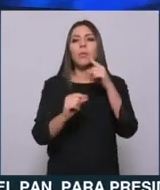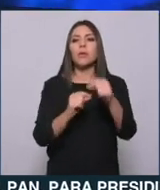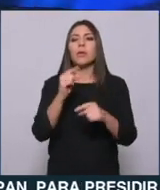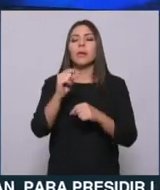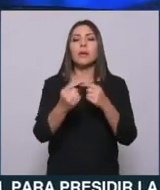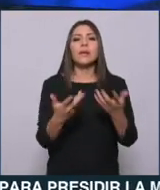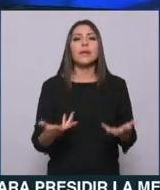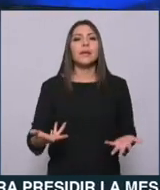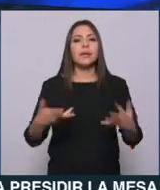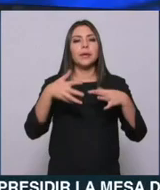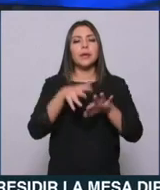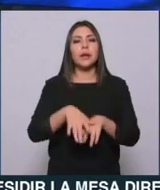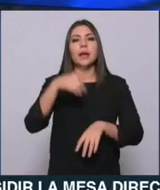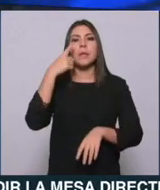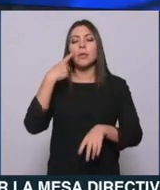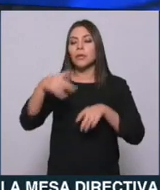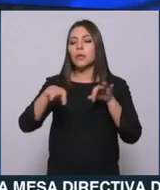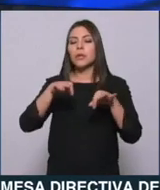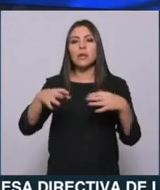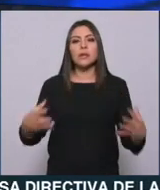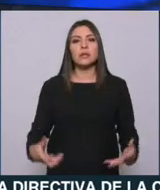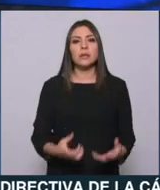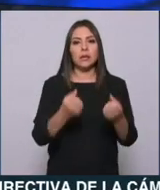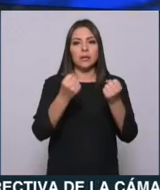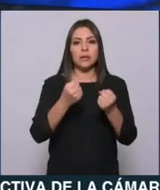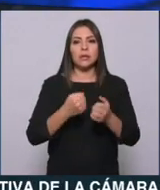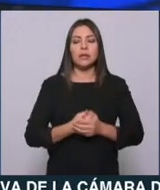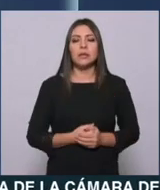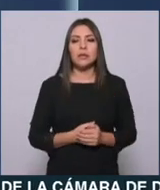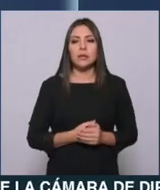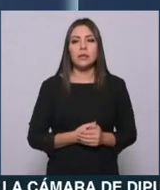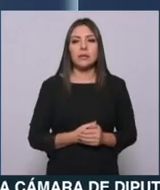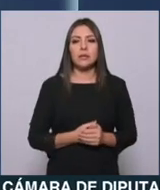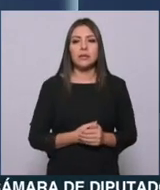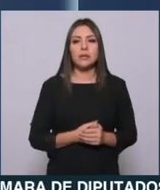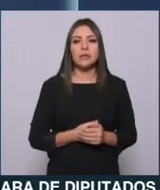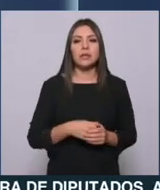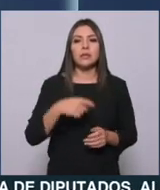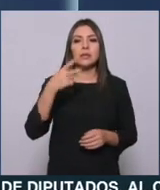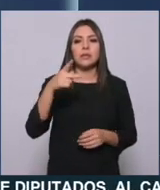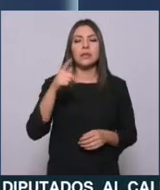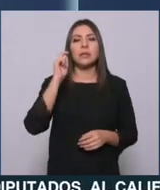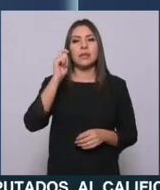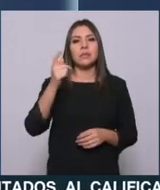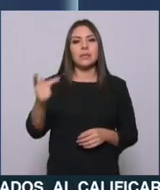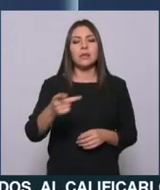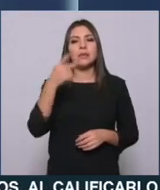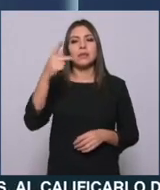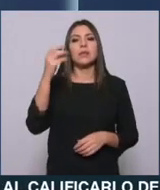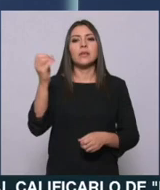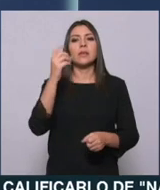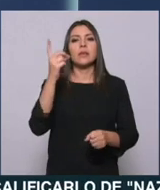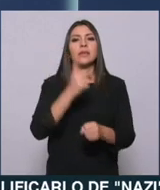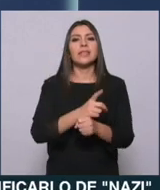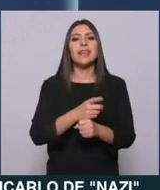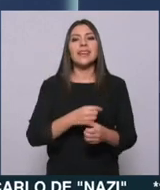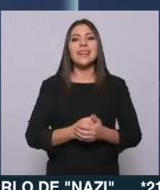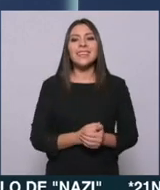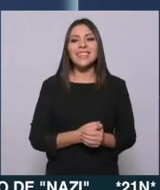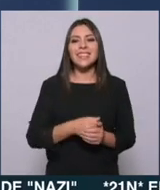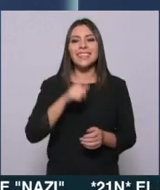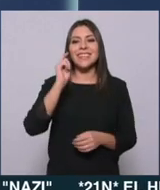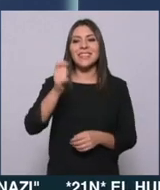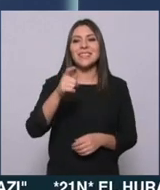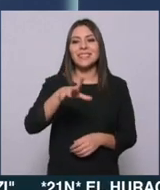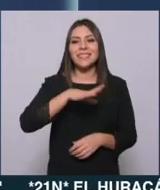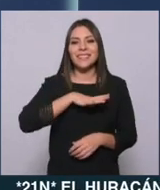las labores de rescate y todo lo que usted acaba de mencionar? Una gran pregunta, sobre todo porque me das la oportunidad de comentarte que en próximos meses tenemos